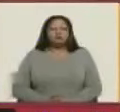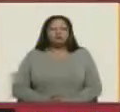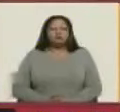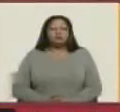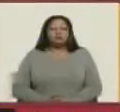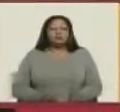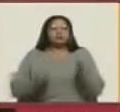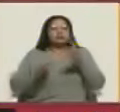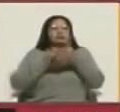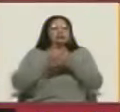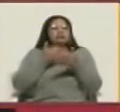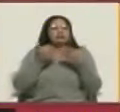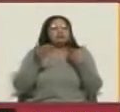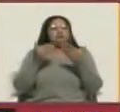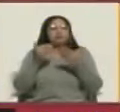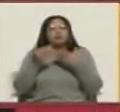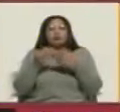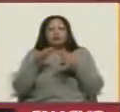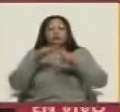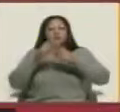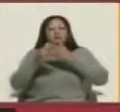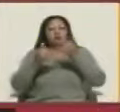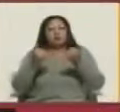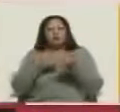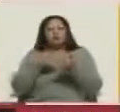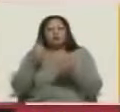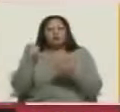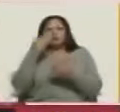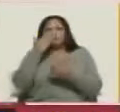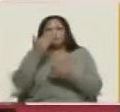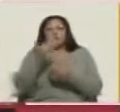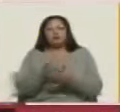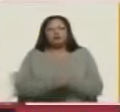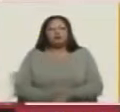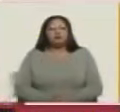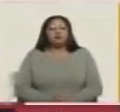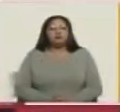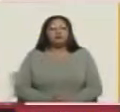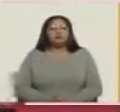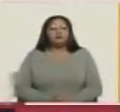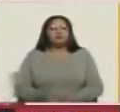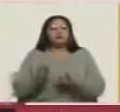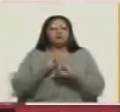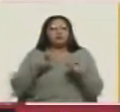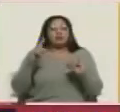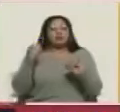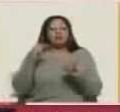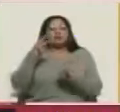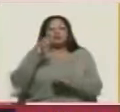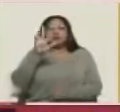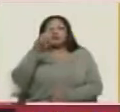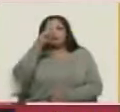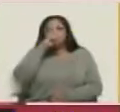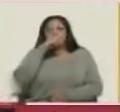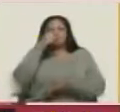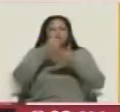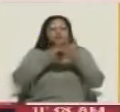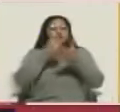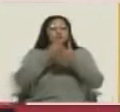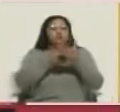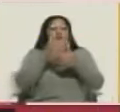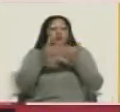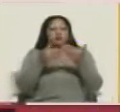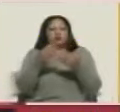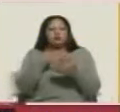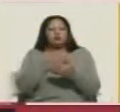Sin importar al adversario, al enemigo que tenemos al frente. Tenemos ya 25 años luchando contra el imperialismo y el imperialismo no